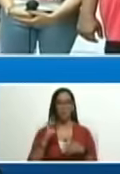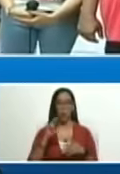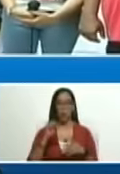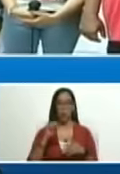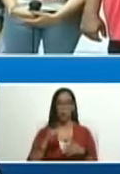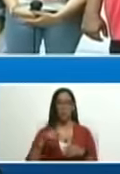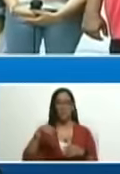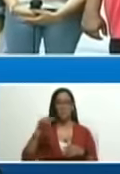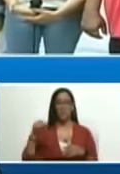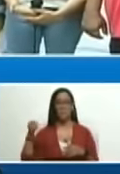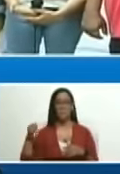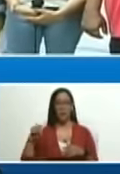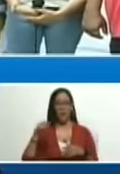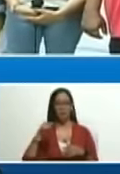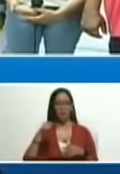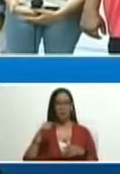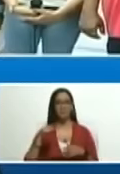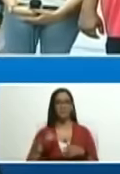Pampán.